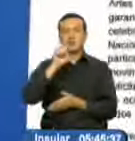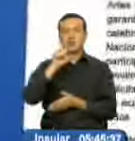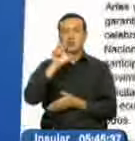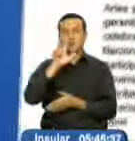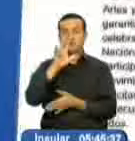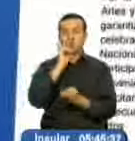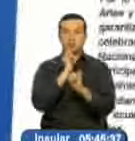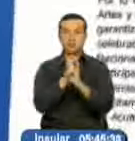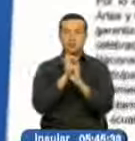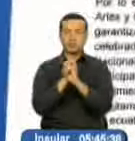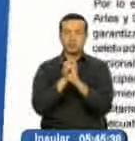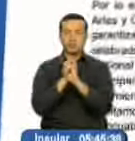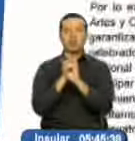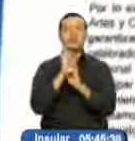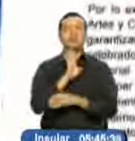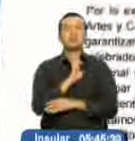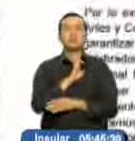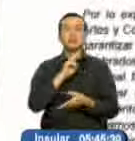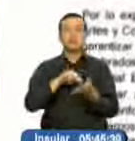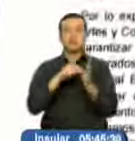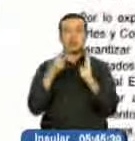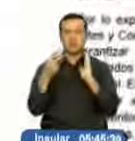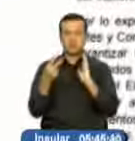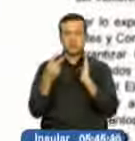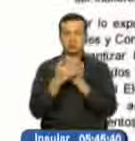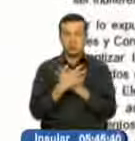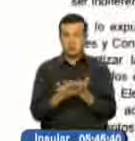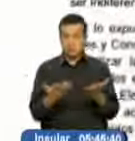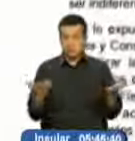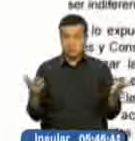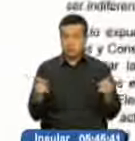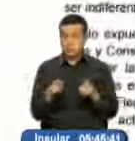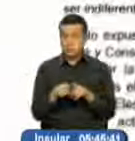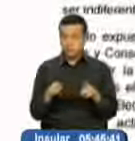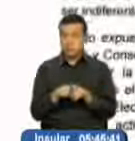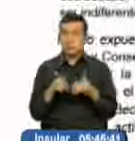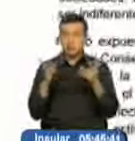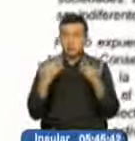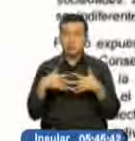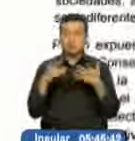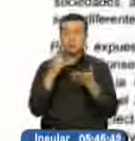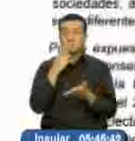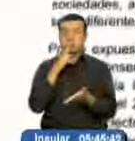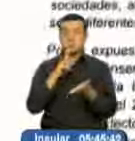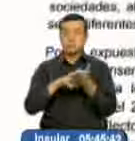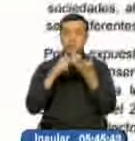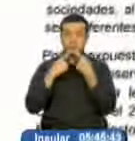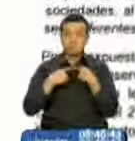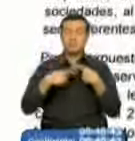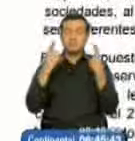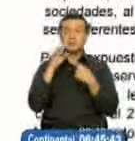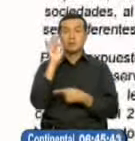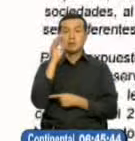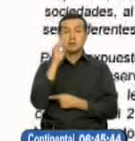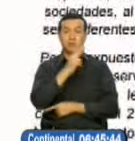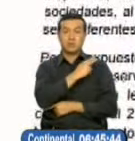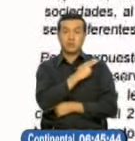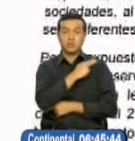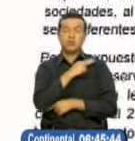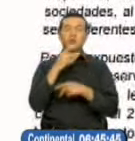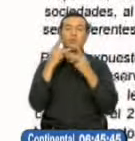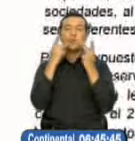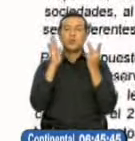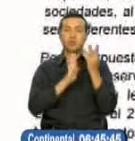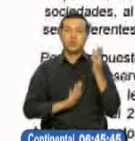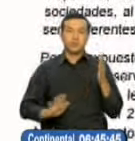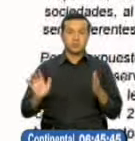institutos técnicos y tecnológicos. De esta misma manera hicieron un manifiesto representantes de 19 universidades públicas